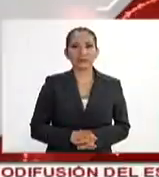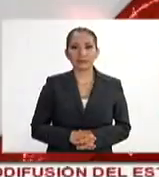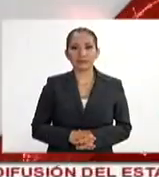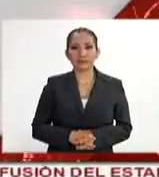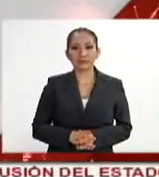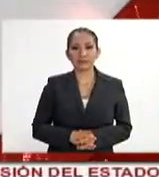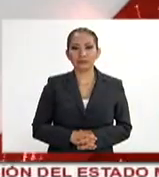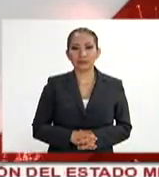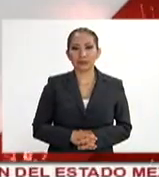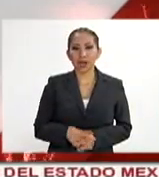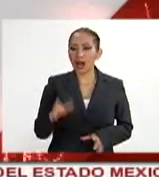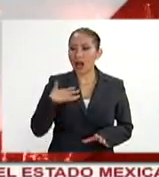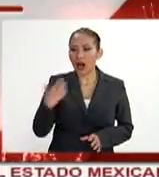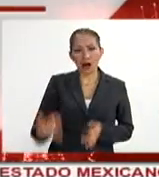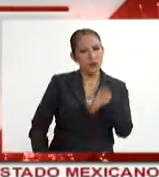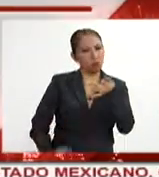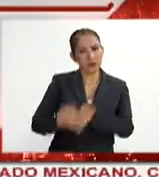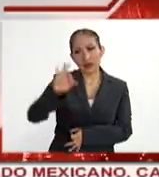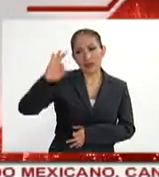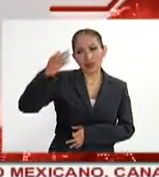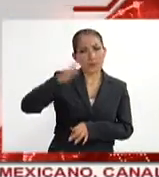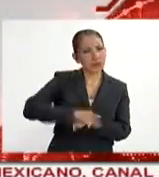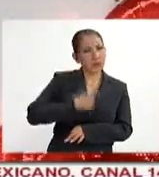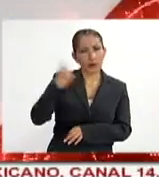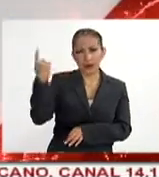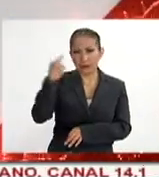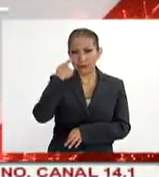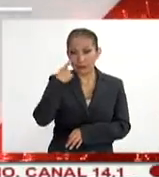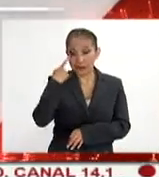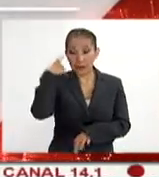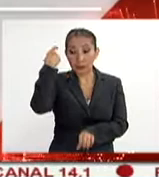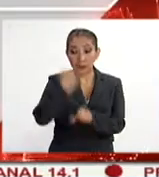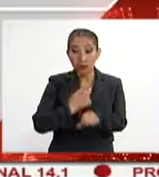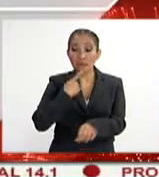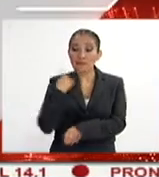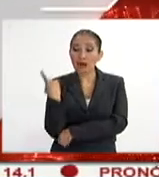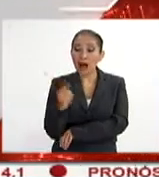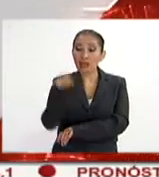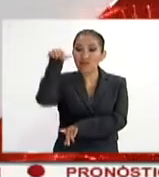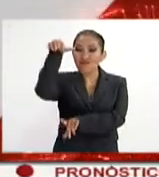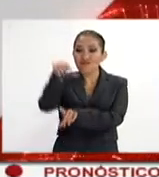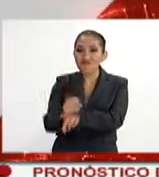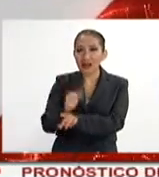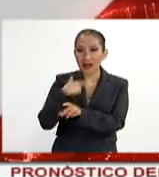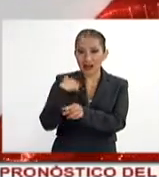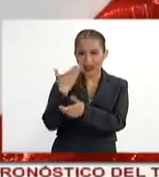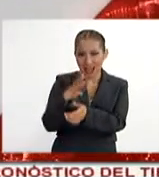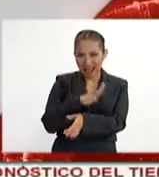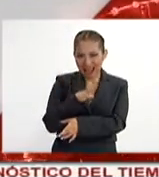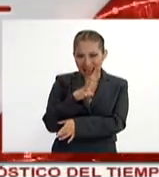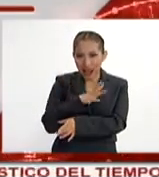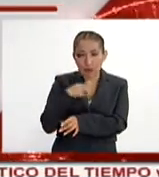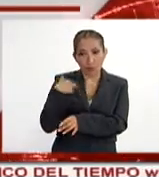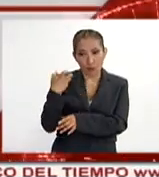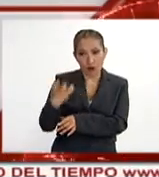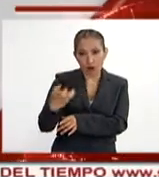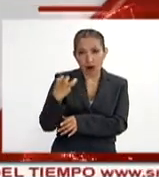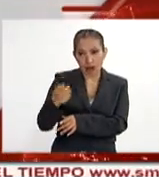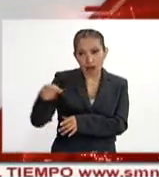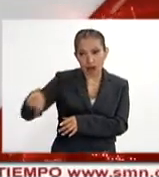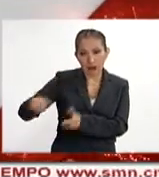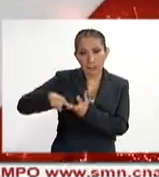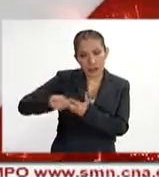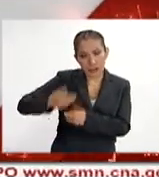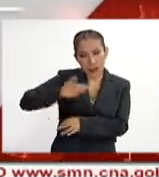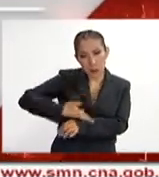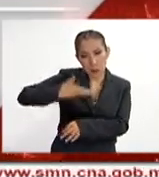Va primero la justicia federal. ¿Por qué razón? Fue la primera orden de aprehensión que se obtuvo y fue el motivo por el cual se